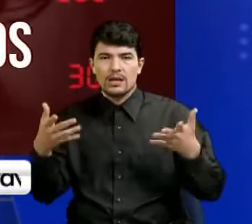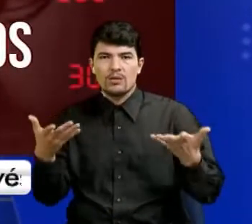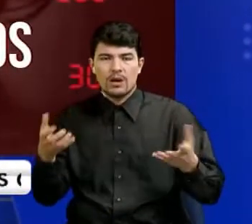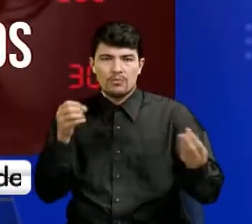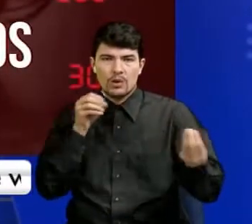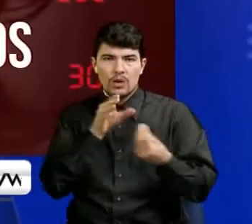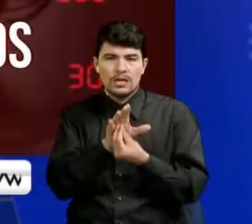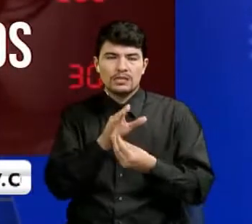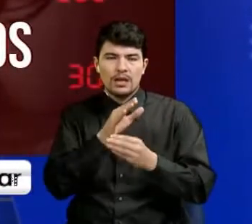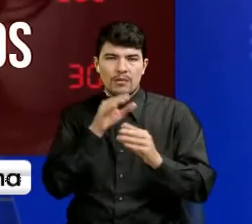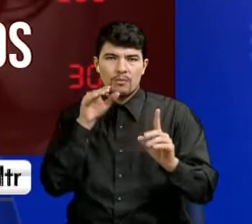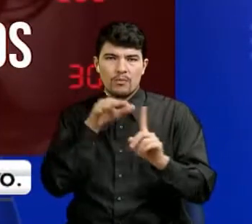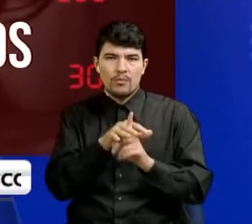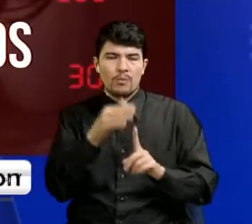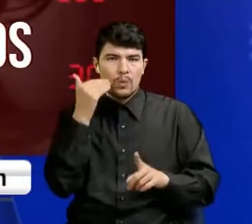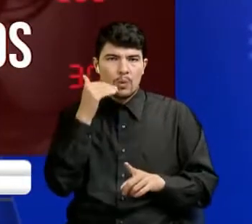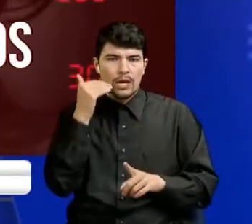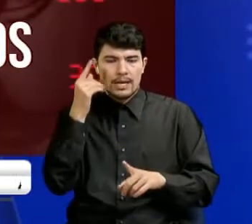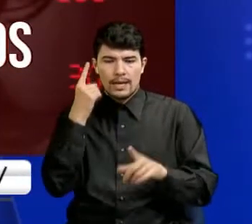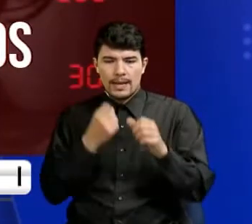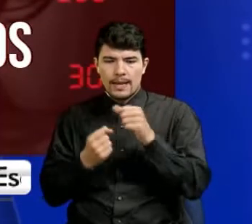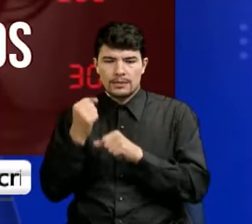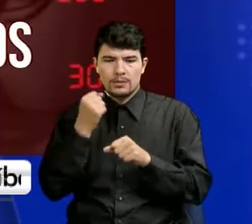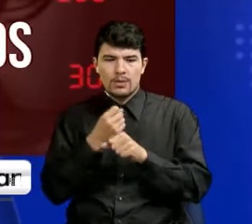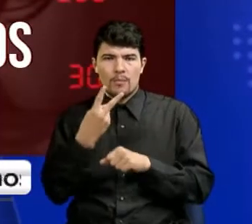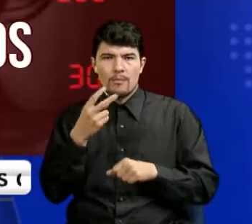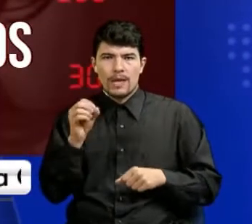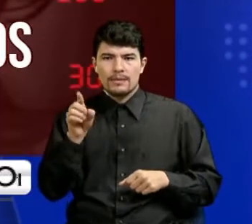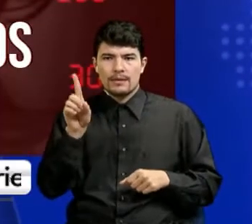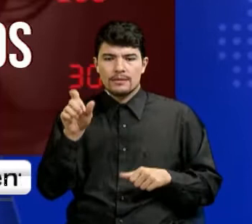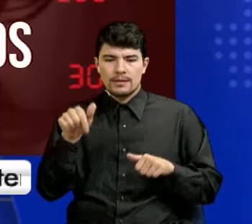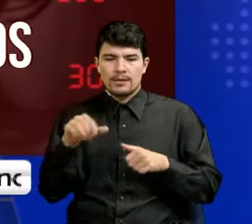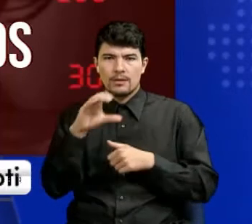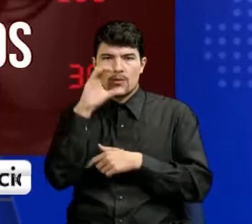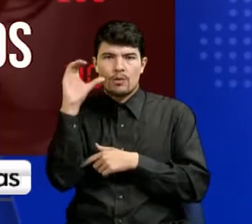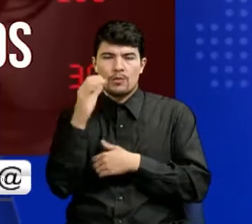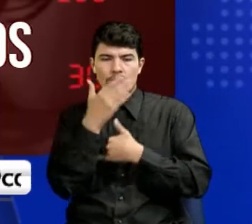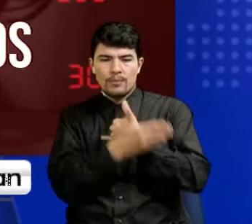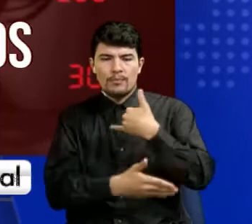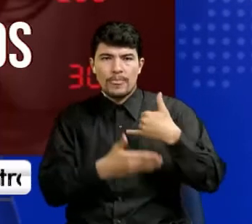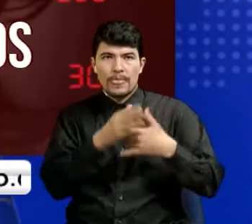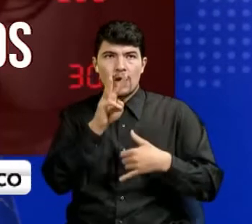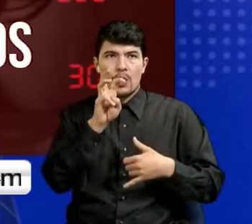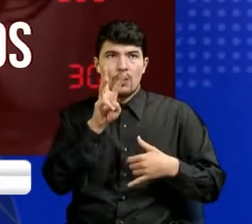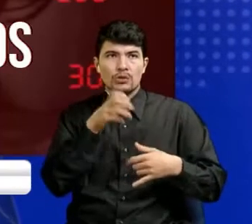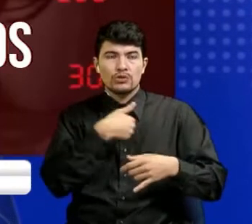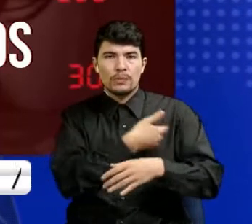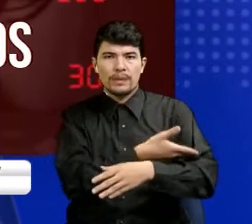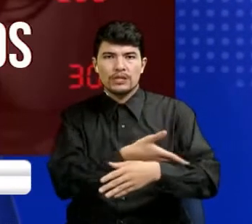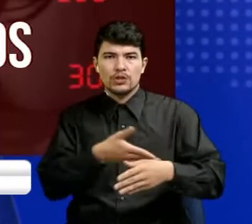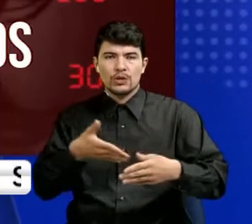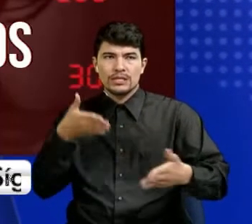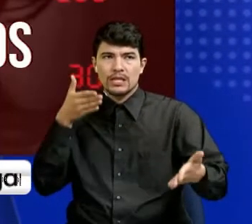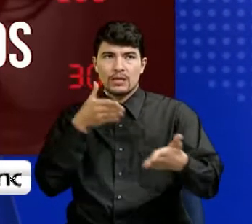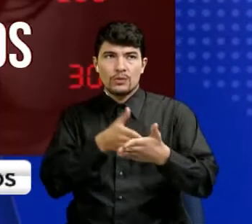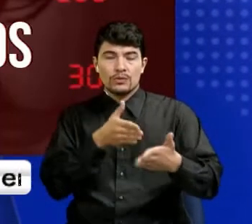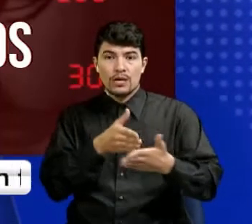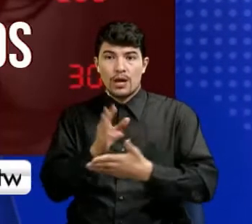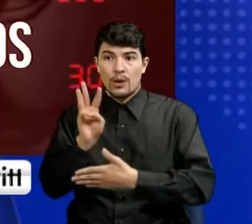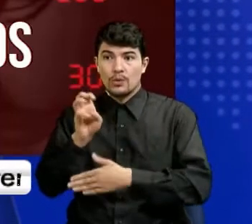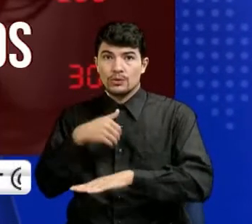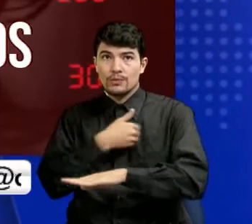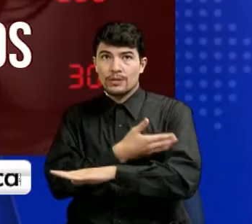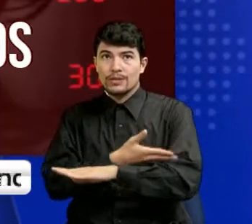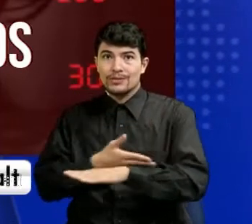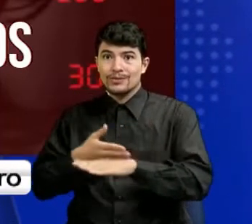violencia contra la mujer en el año 2016 en colombia se presentaron 8 millones de denuncias de esos ocho millones jon